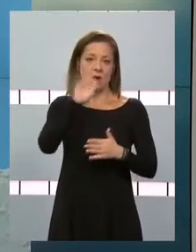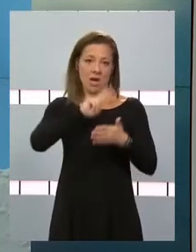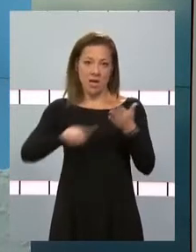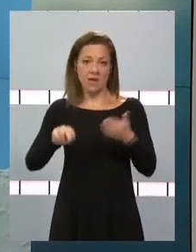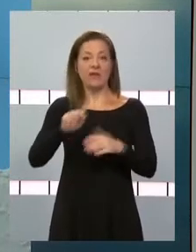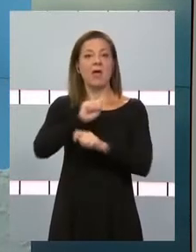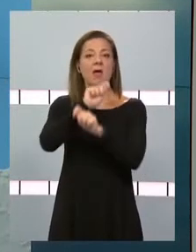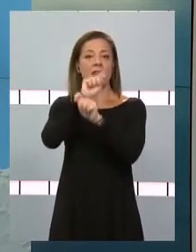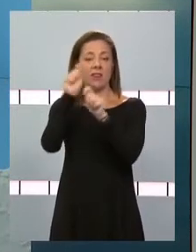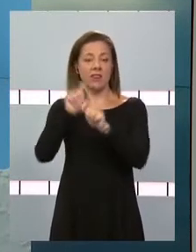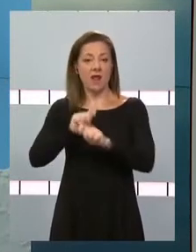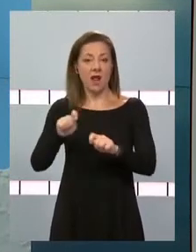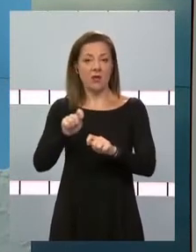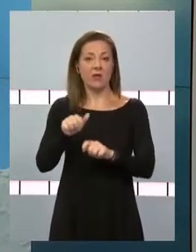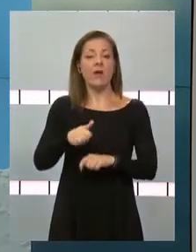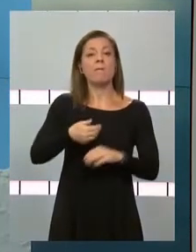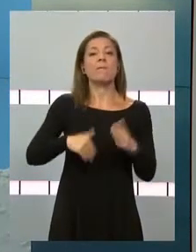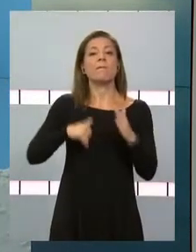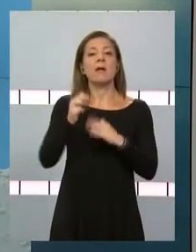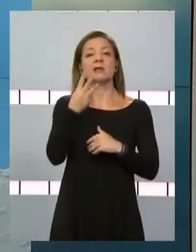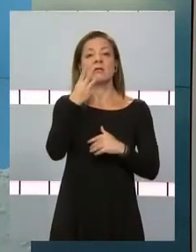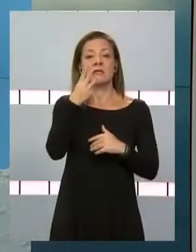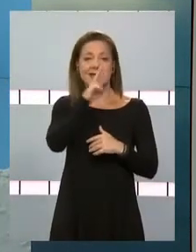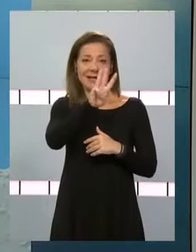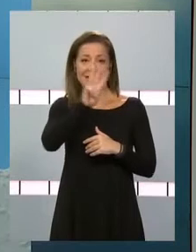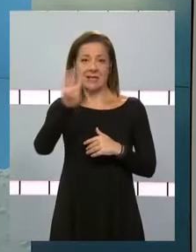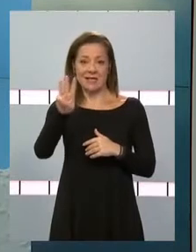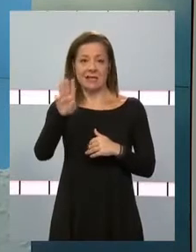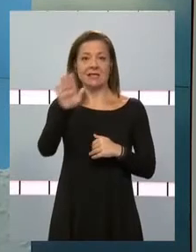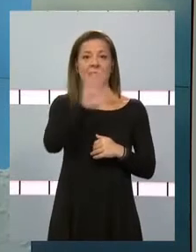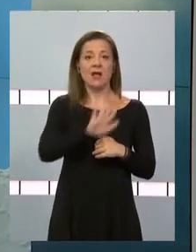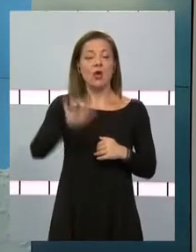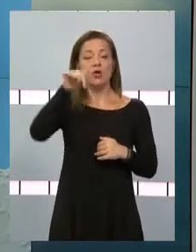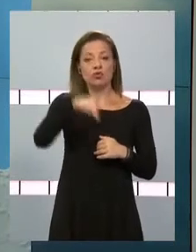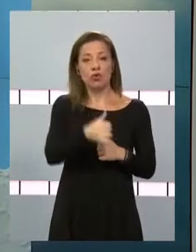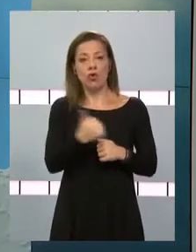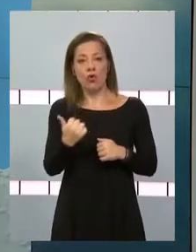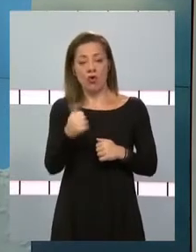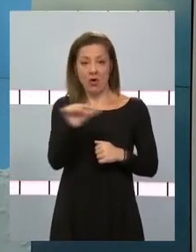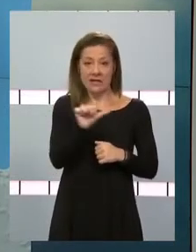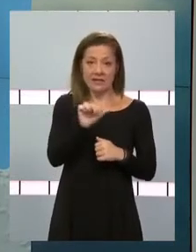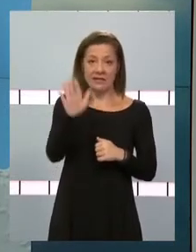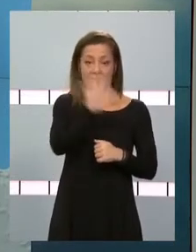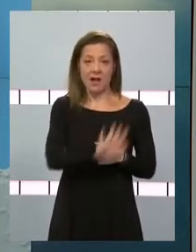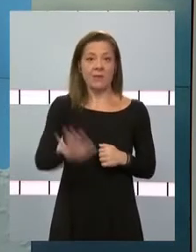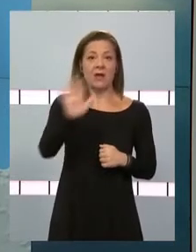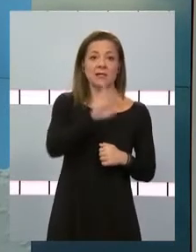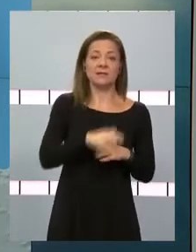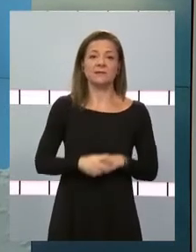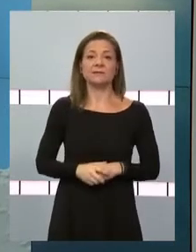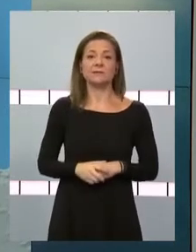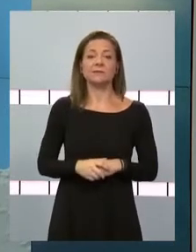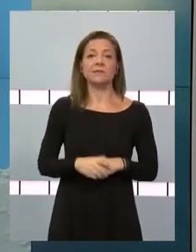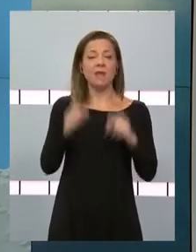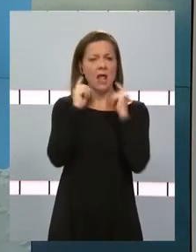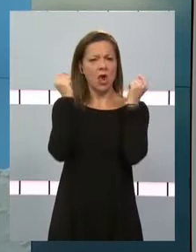en Zaragoza, alcanzando los 30 o 31, incluso 33 en valles del suroeste del país. Podrían superar los 34 localidades de la campiña